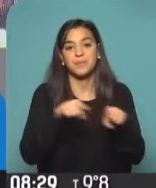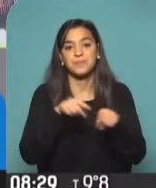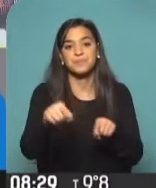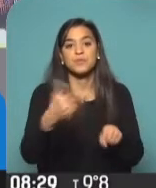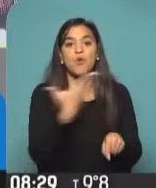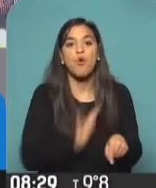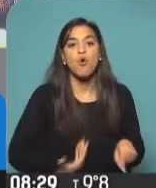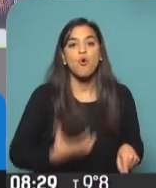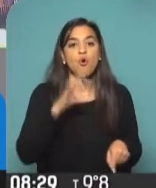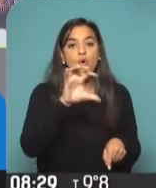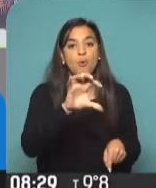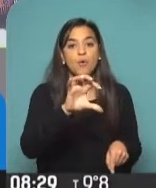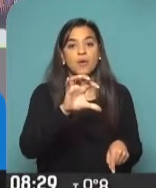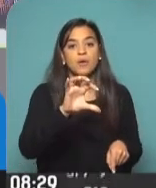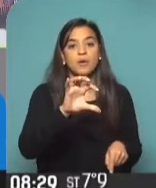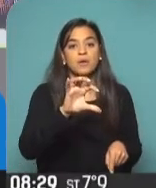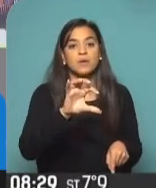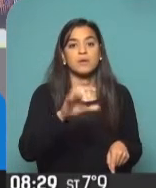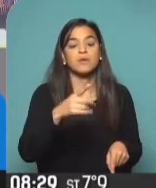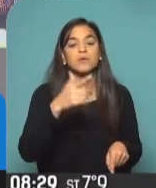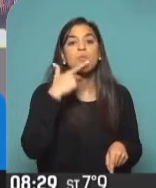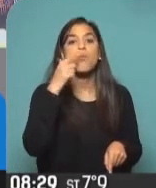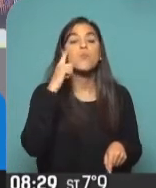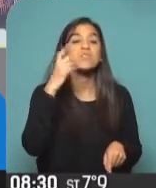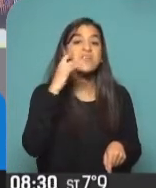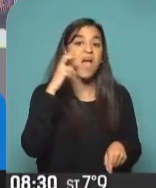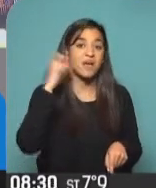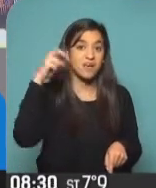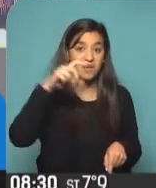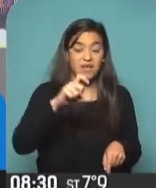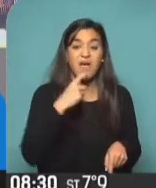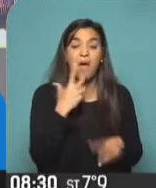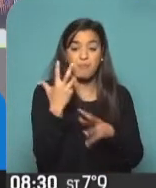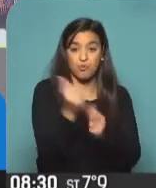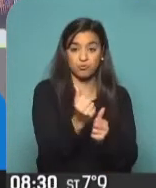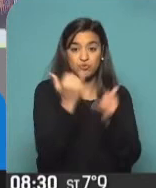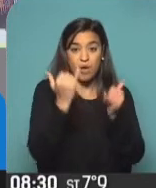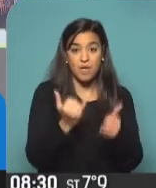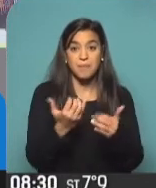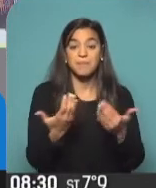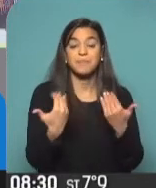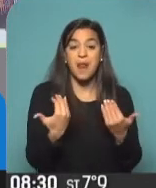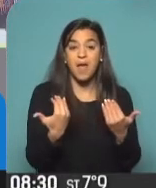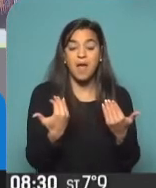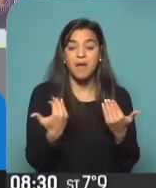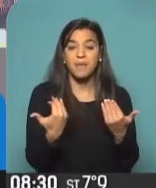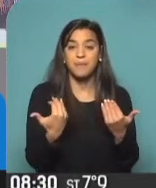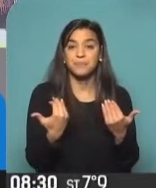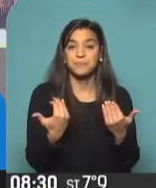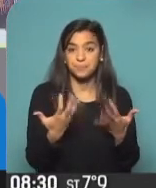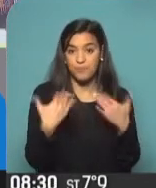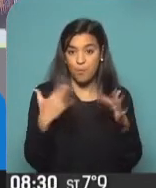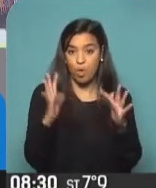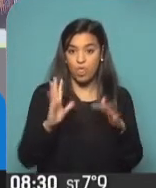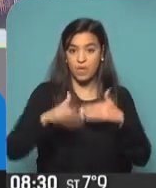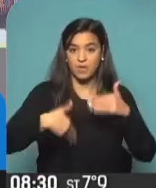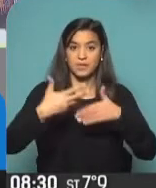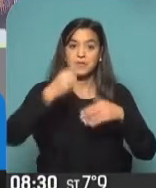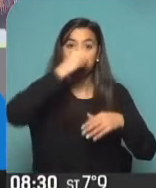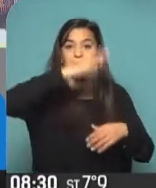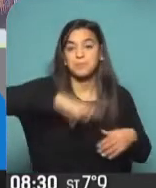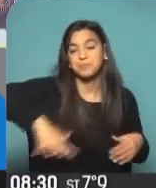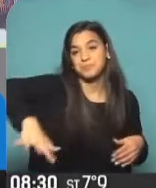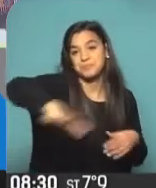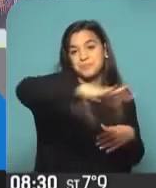gobernador sergio uñac nos ha dado un apoyo para justamente para desarrollar los paisajes que